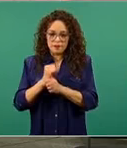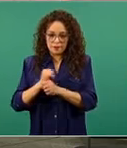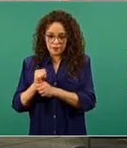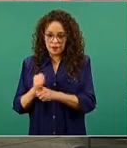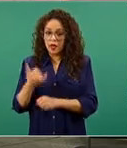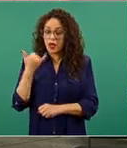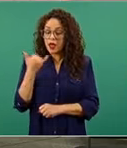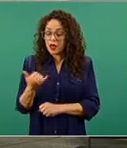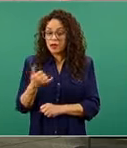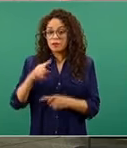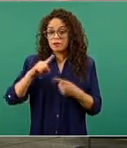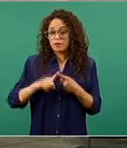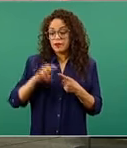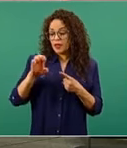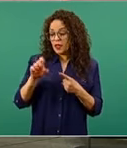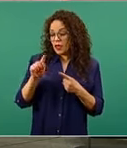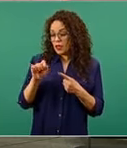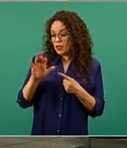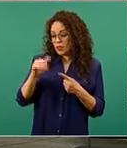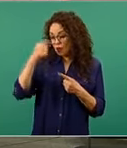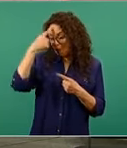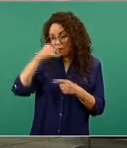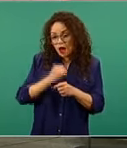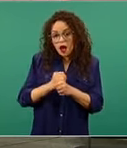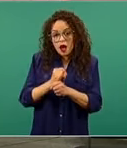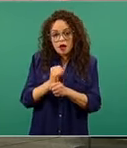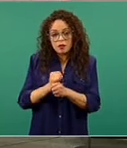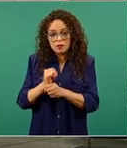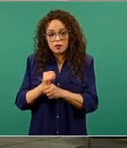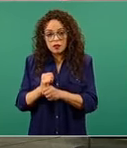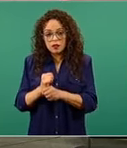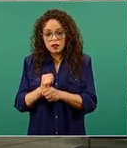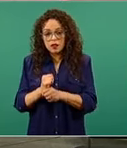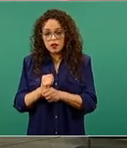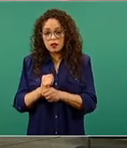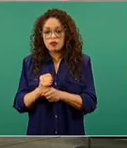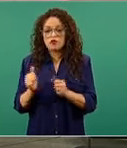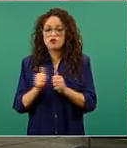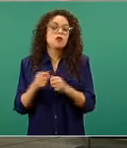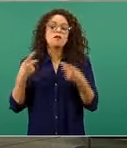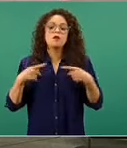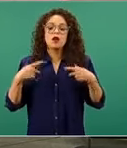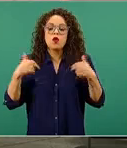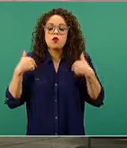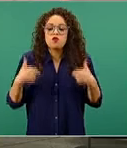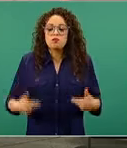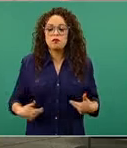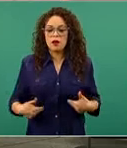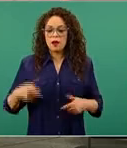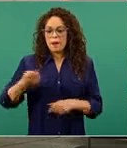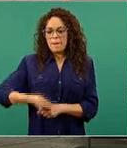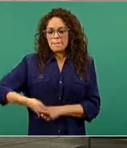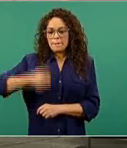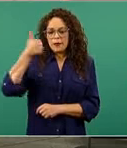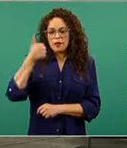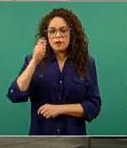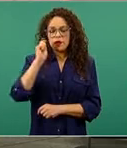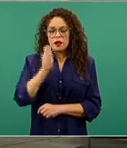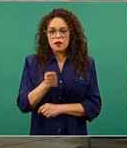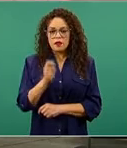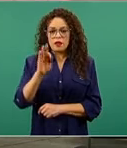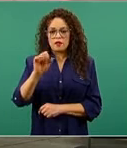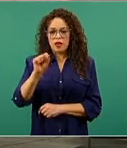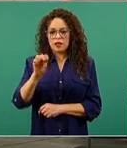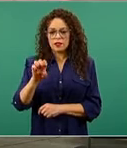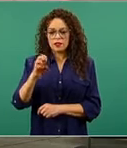ética de investigación en sujetos humanos, los estudios iniciales, los primeros ensayos clínicos de fase